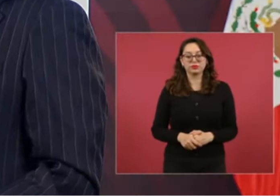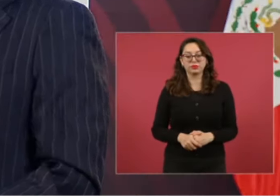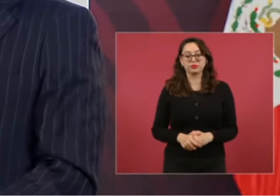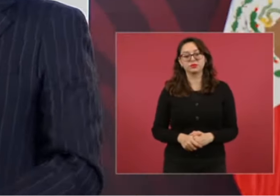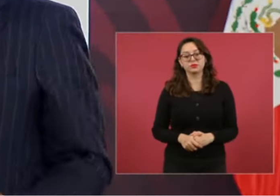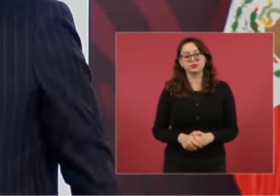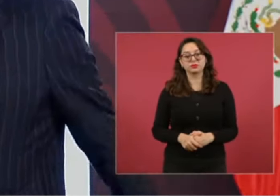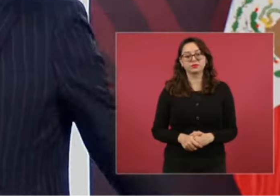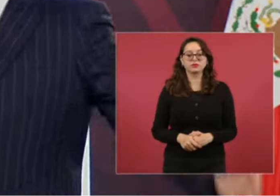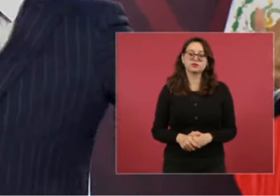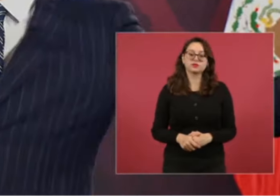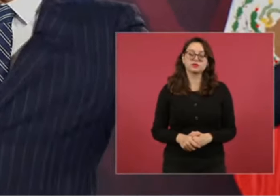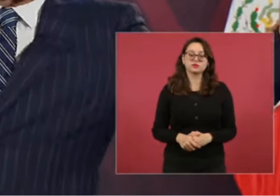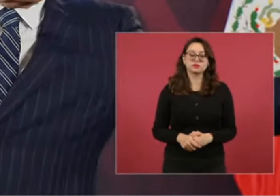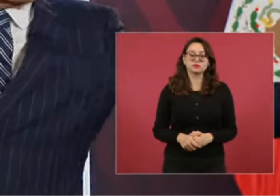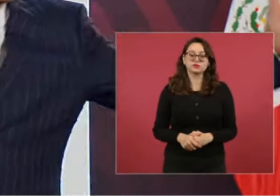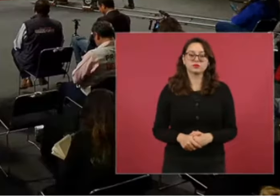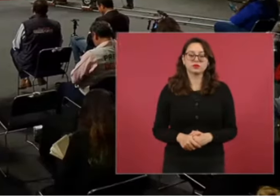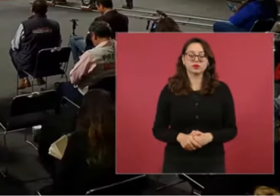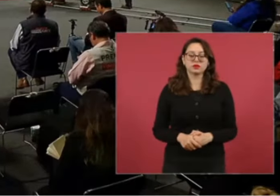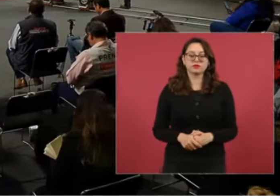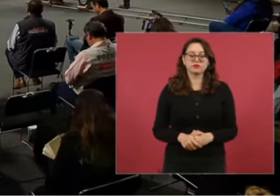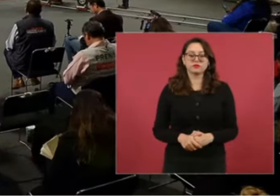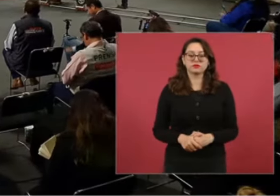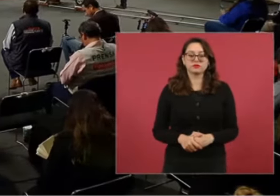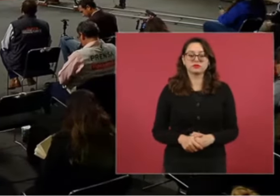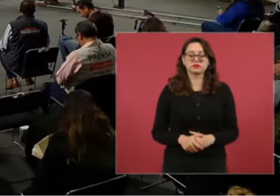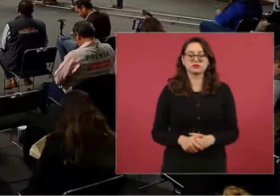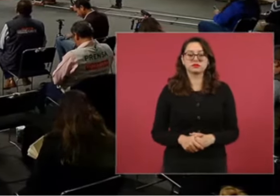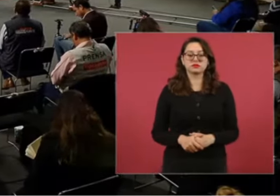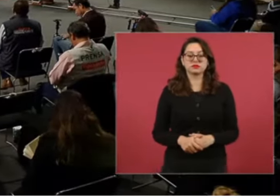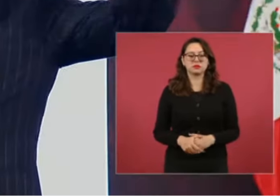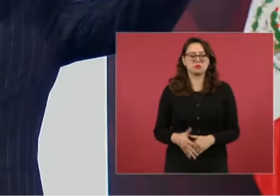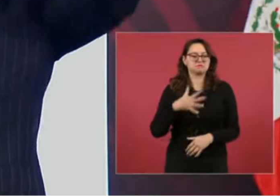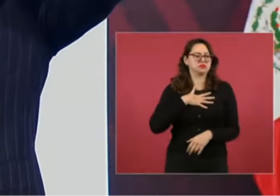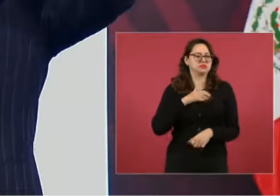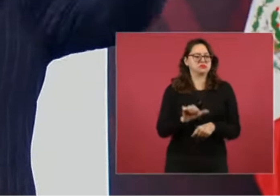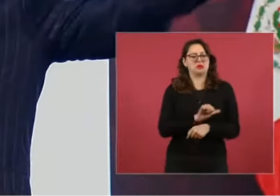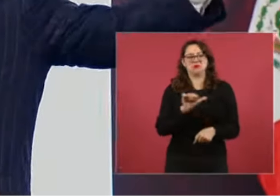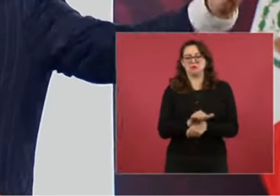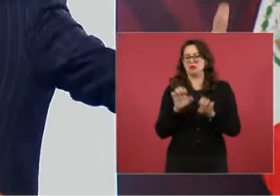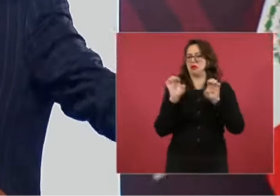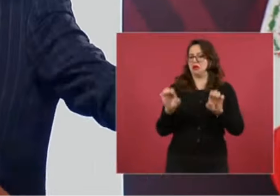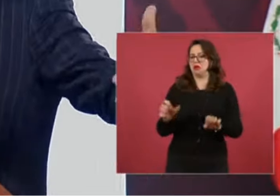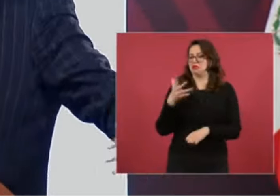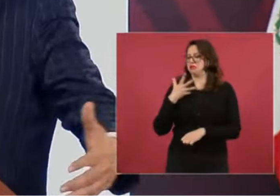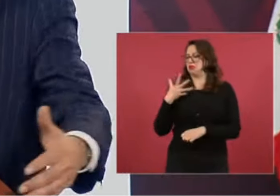Que miren cuántos carros, último modelo tengo aquí.